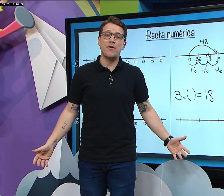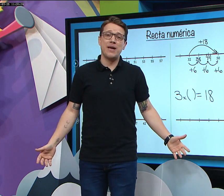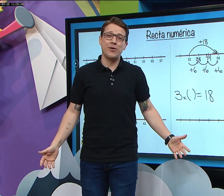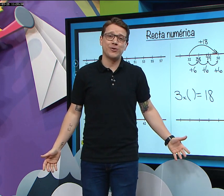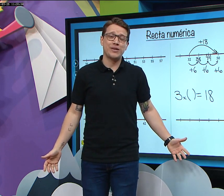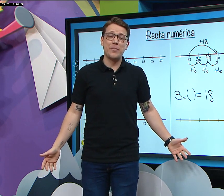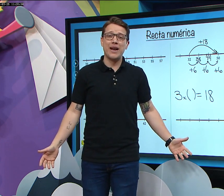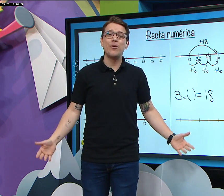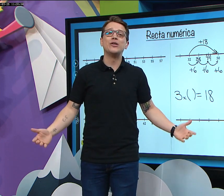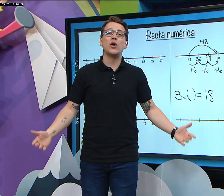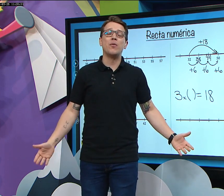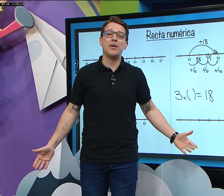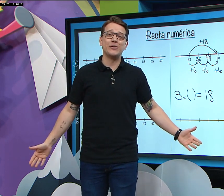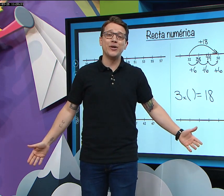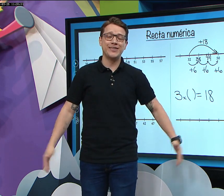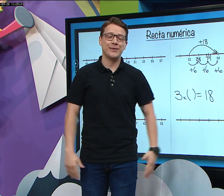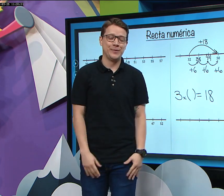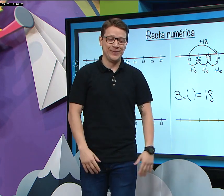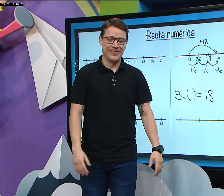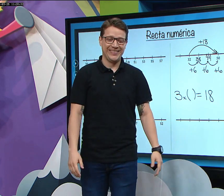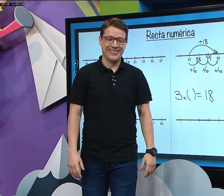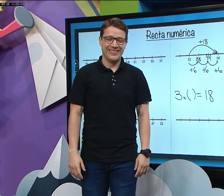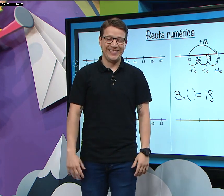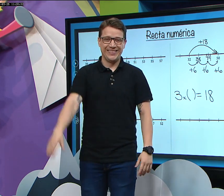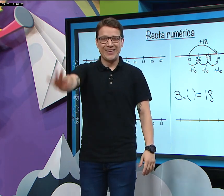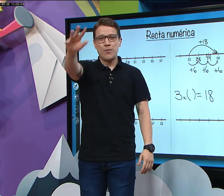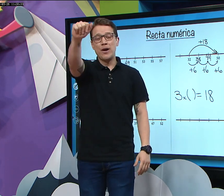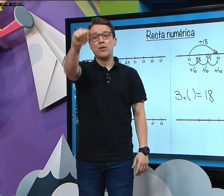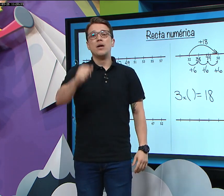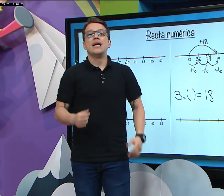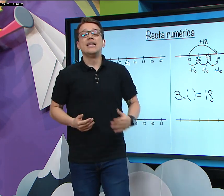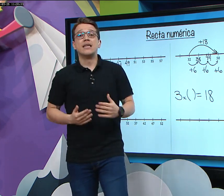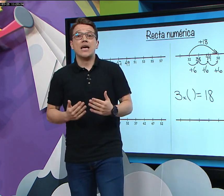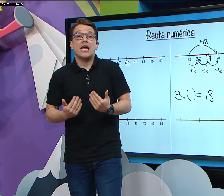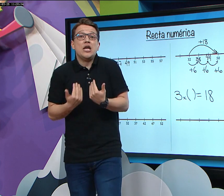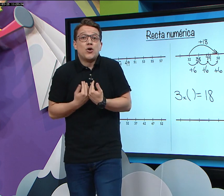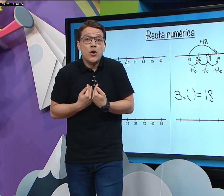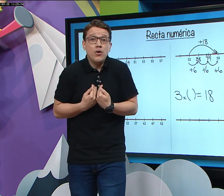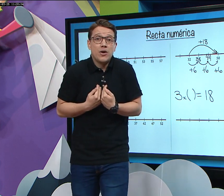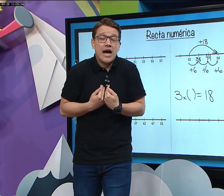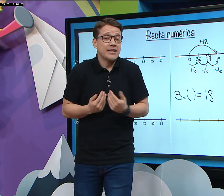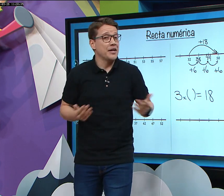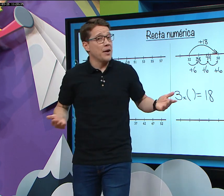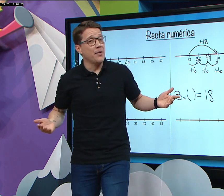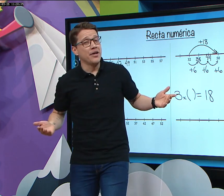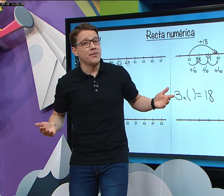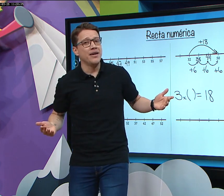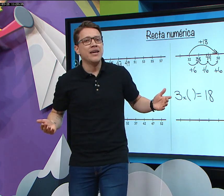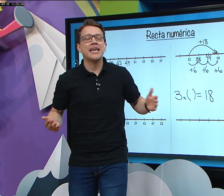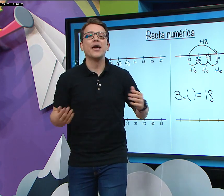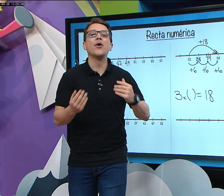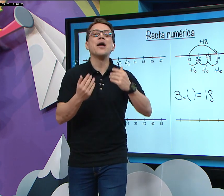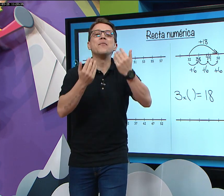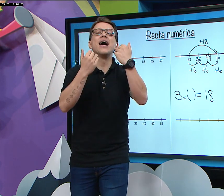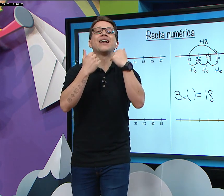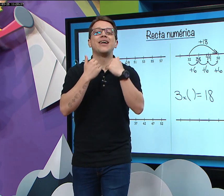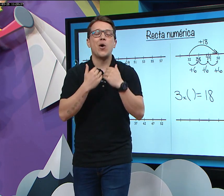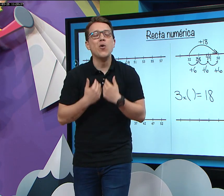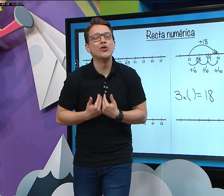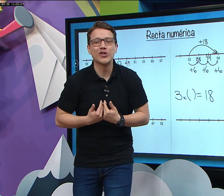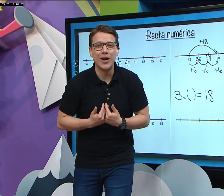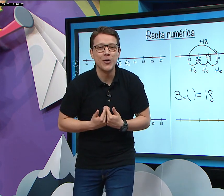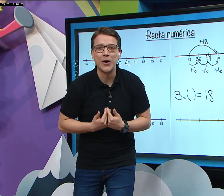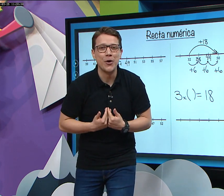acá en Profes Melos. Te esperamos en todo momento, ¿viste? Bueno, gente, y yo, antes de despedirme, quiero